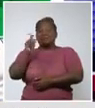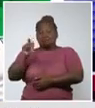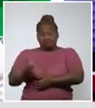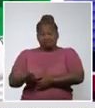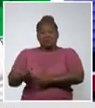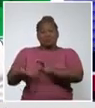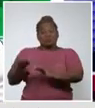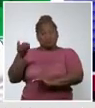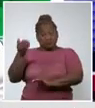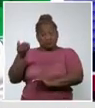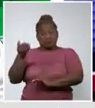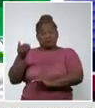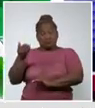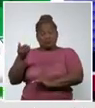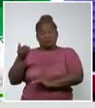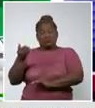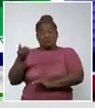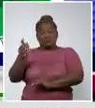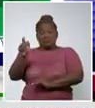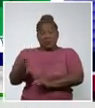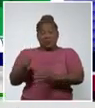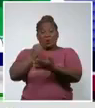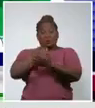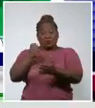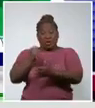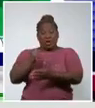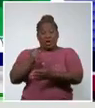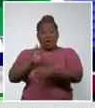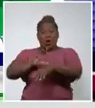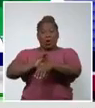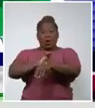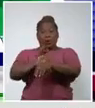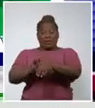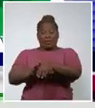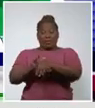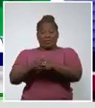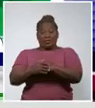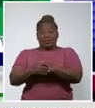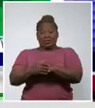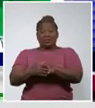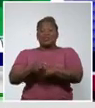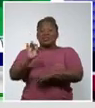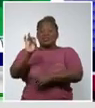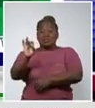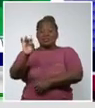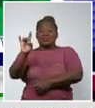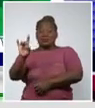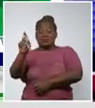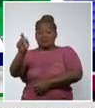de pacientes diagnosticados con COVID. Estamos hablando de